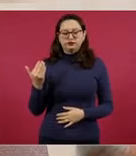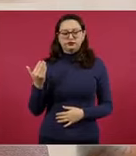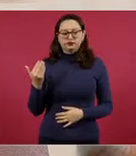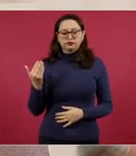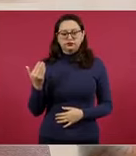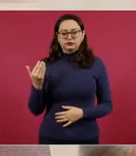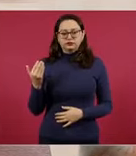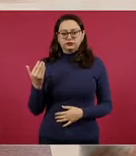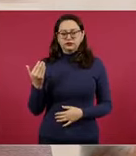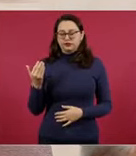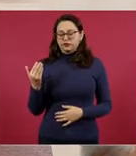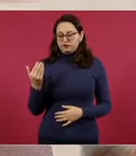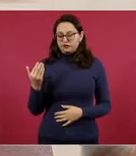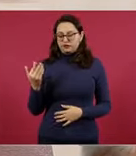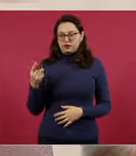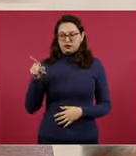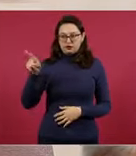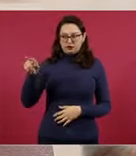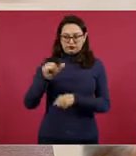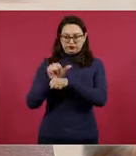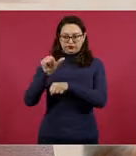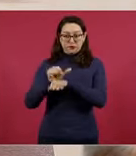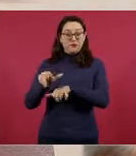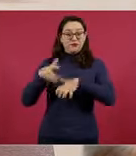fotos de la manifestación en Argentina.